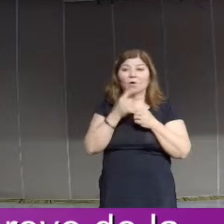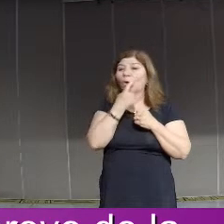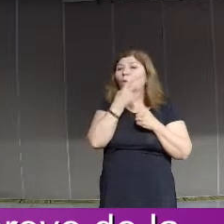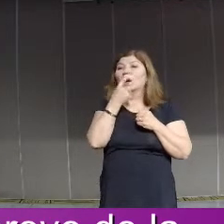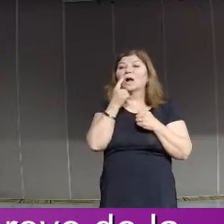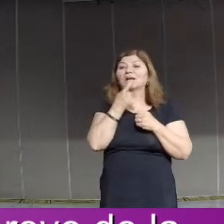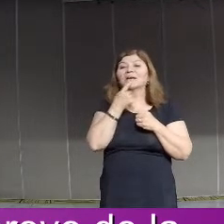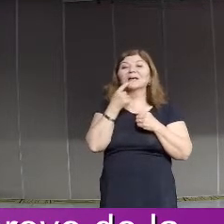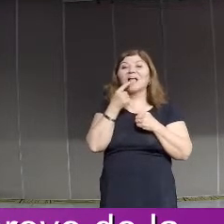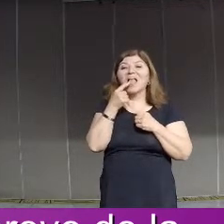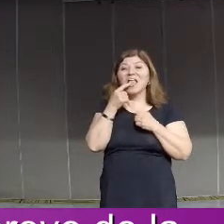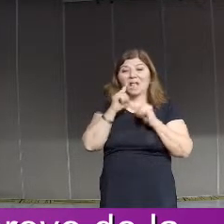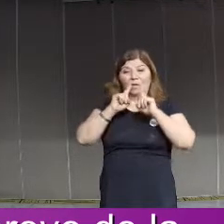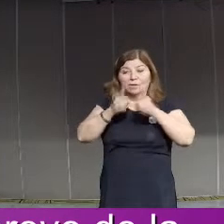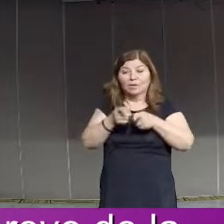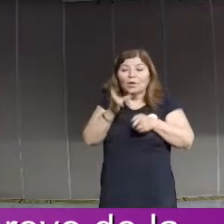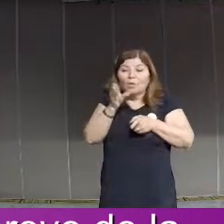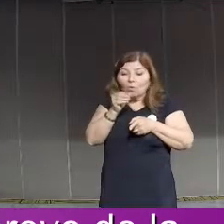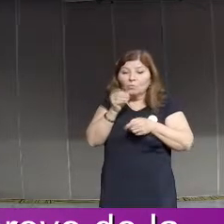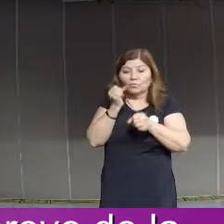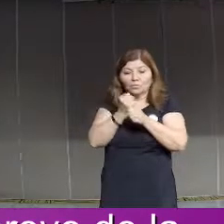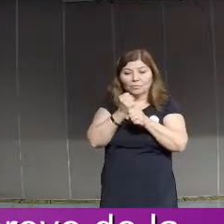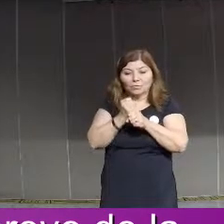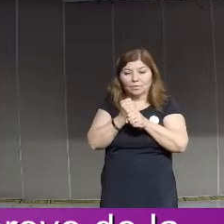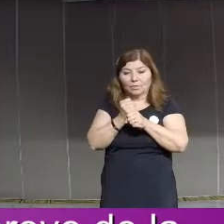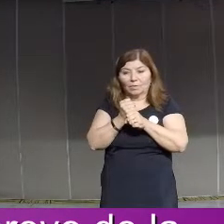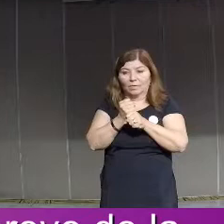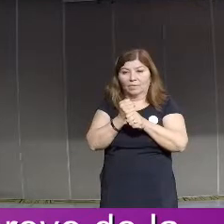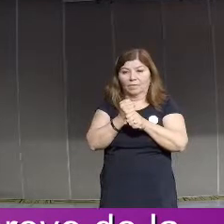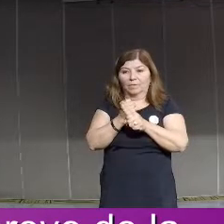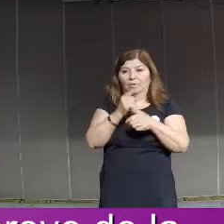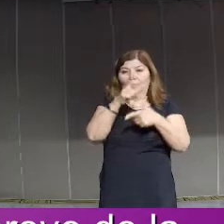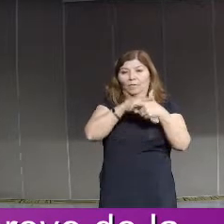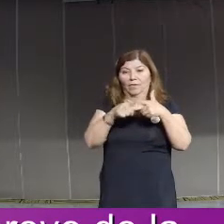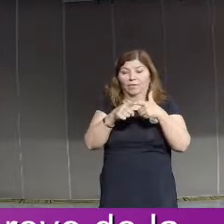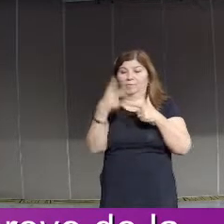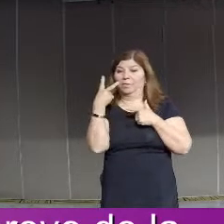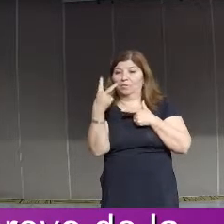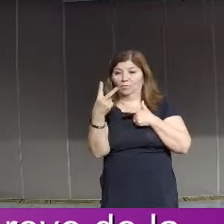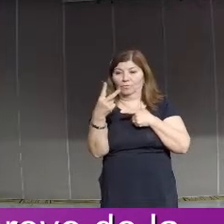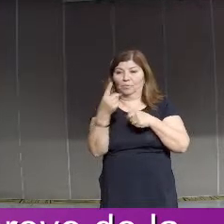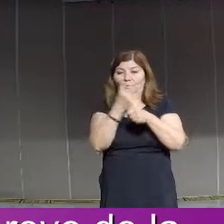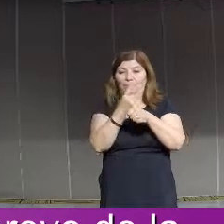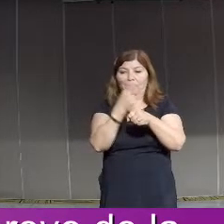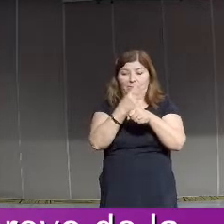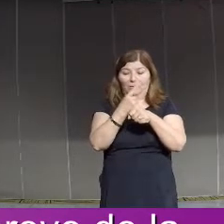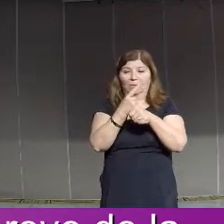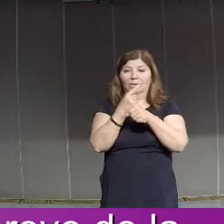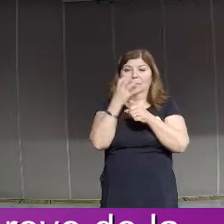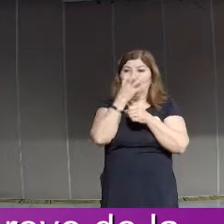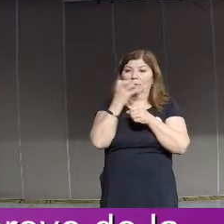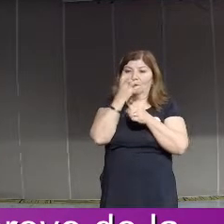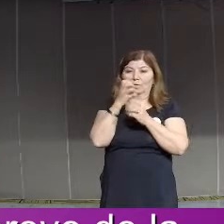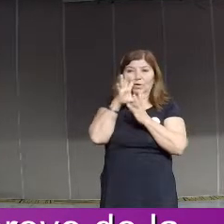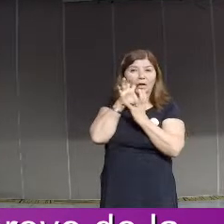y el velo de la lengua. La etapa oral a su vez se divide en la etapa preparatoria oral y en la etapa oral propiamente